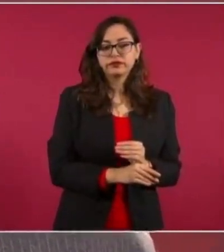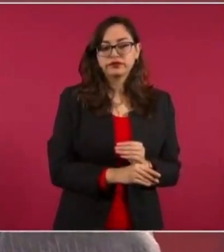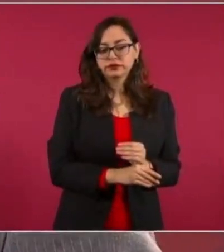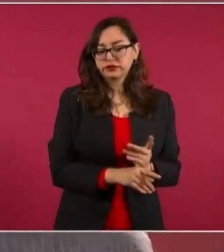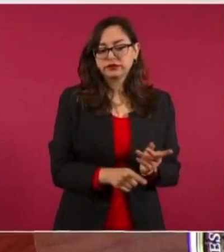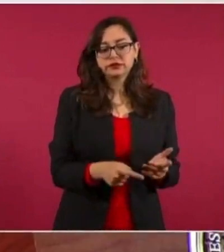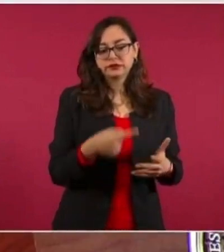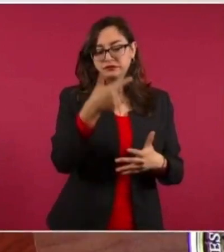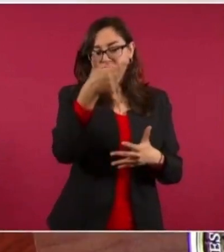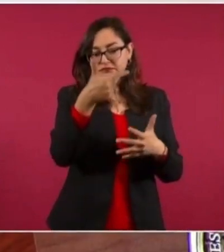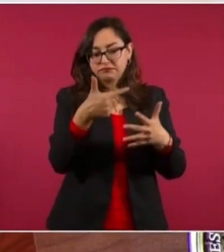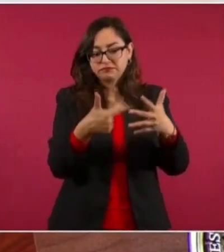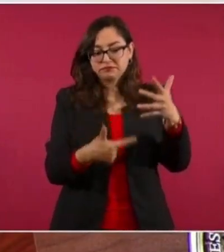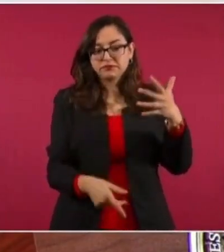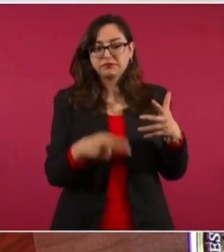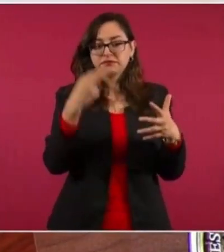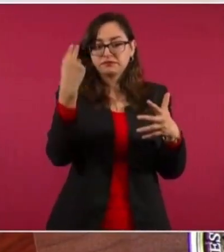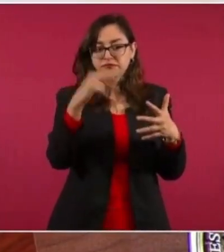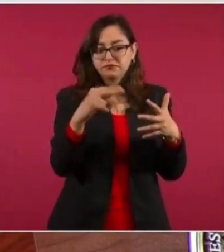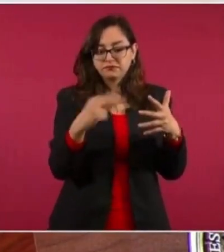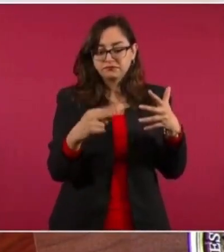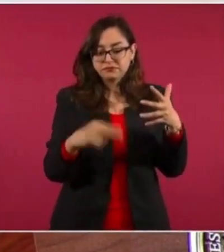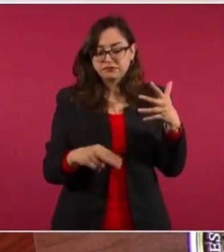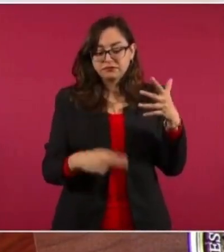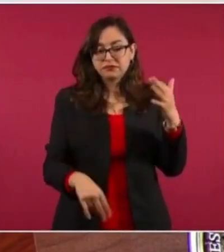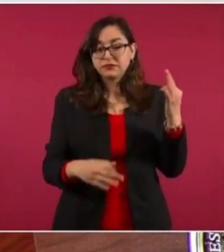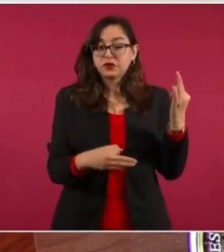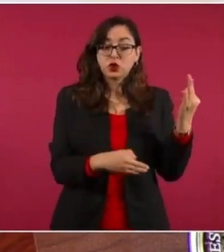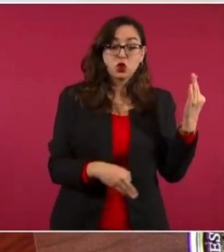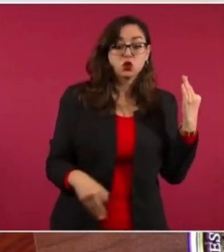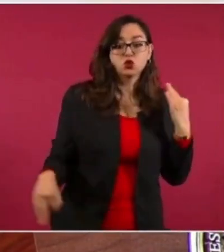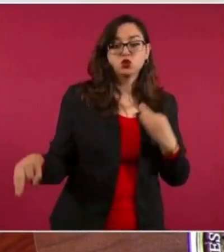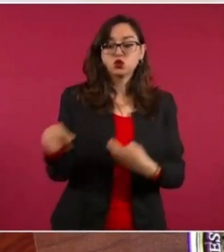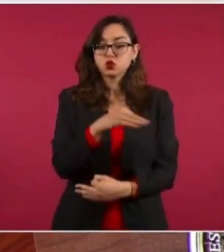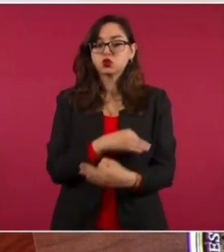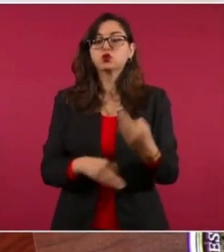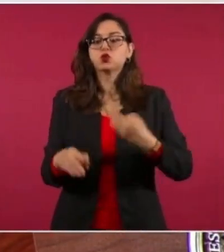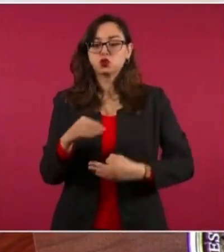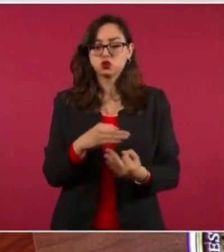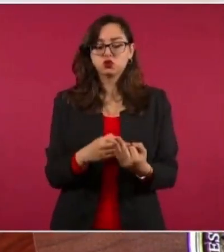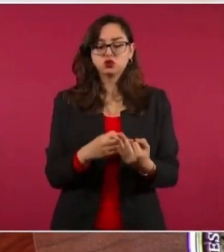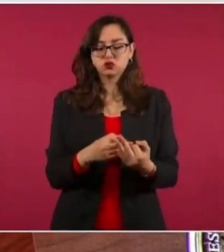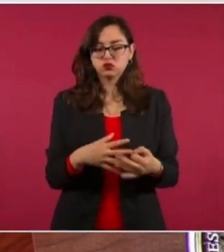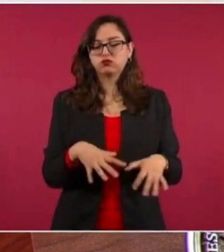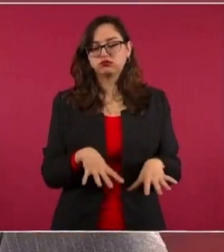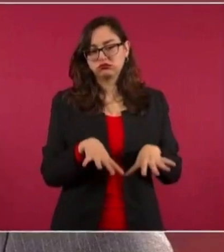tuvieron responsabilidad, todos van a ser